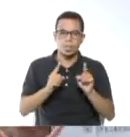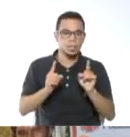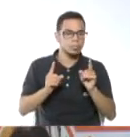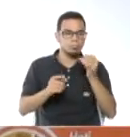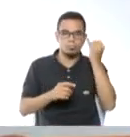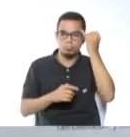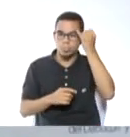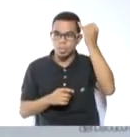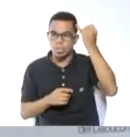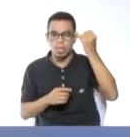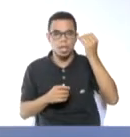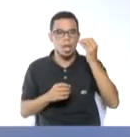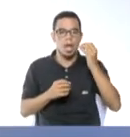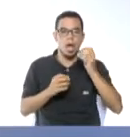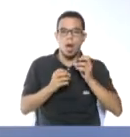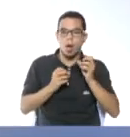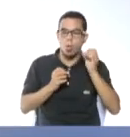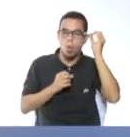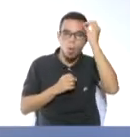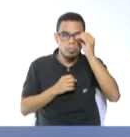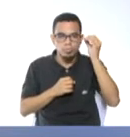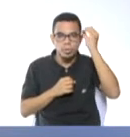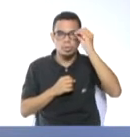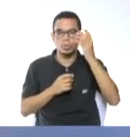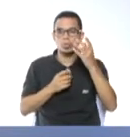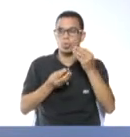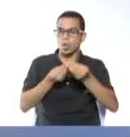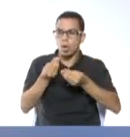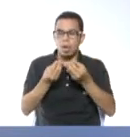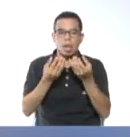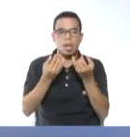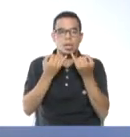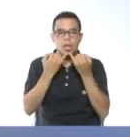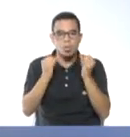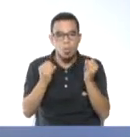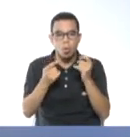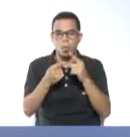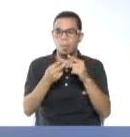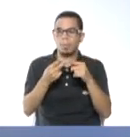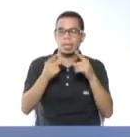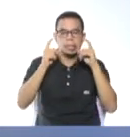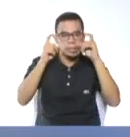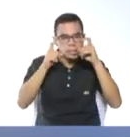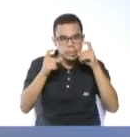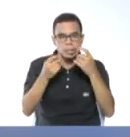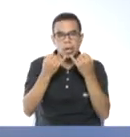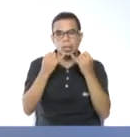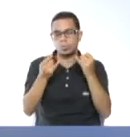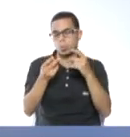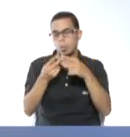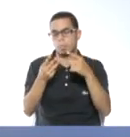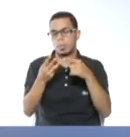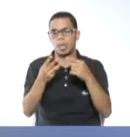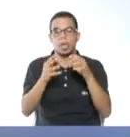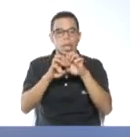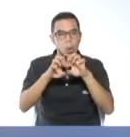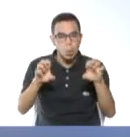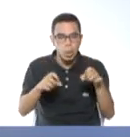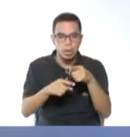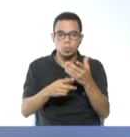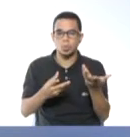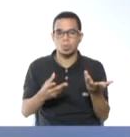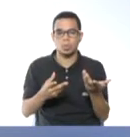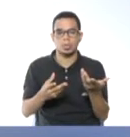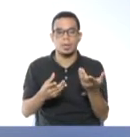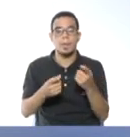sobre qué es su idioma, cómo ha enseñado el idioma, cómo educa, pero también es un tema muy importante, el